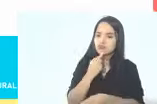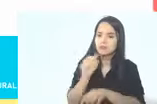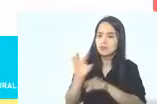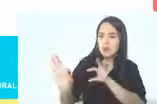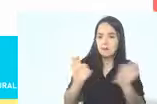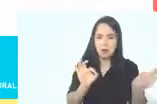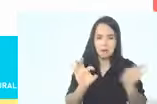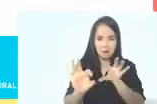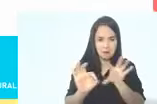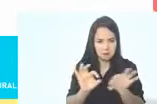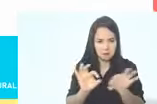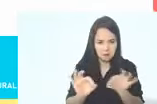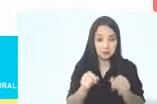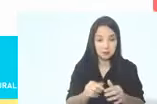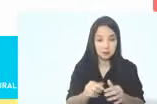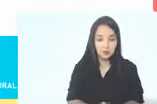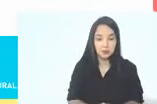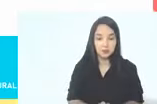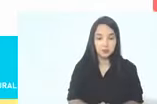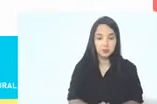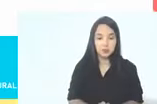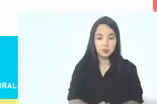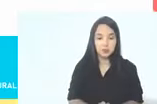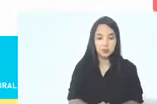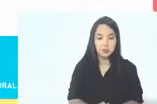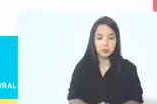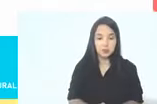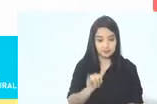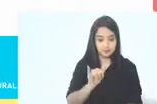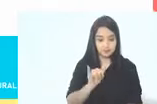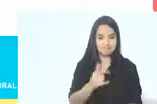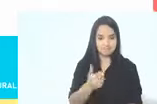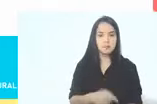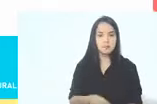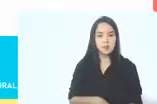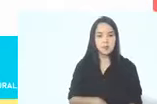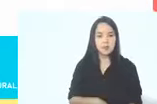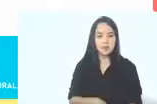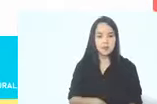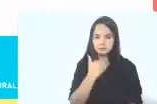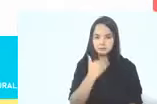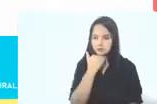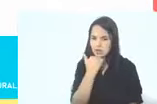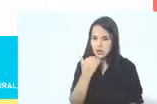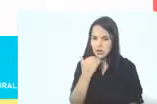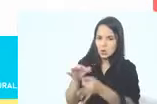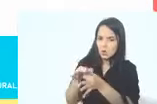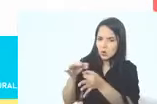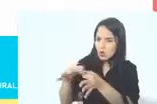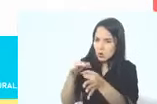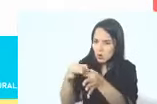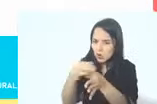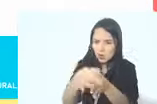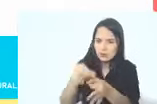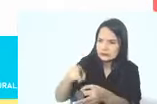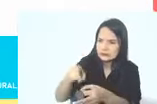perdemos dinero, o salimos multados por la DIAN, o tenemos que liquidar nuestra fundación porque no supimos cómo gestionar nuestros procesos ante